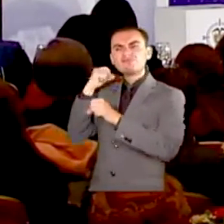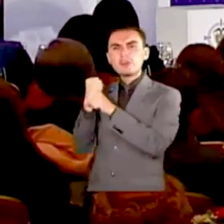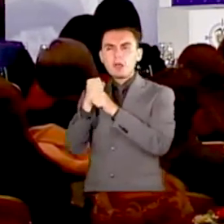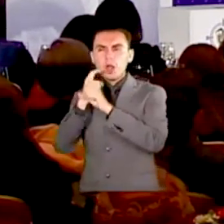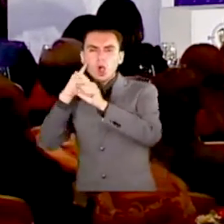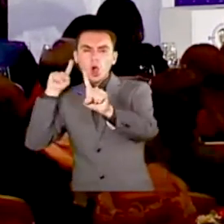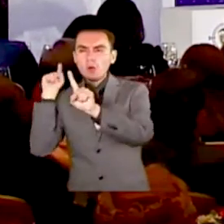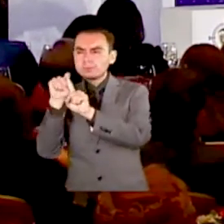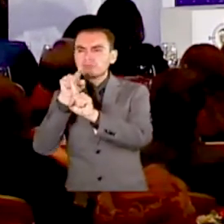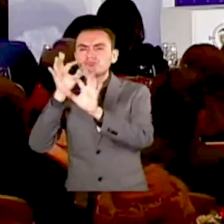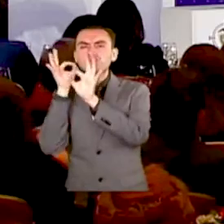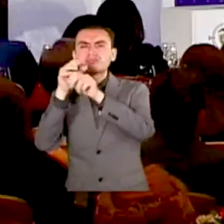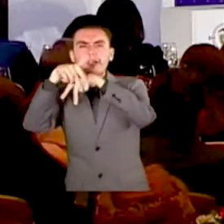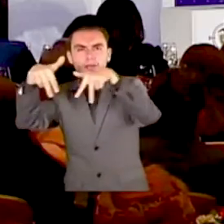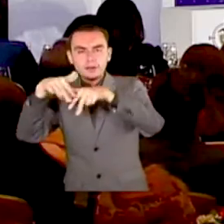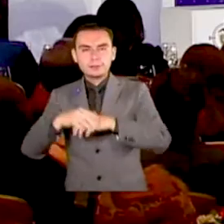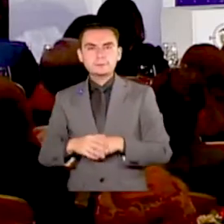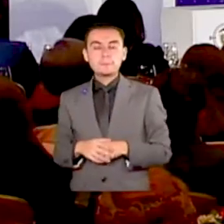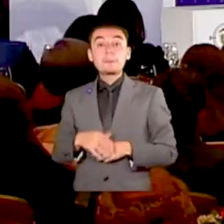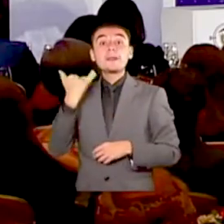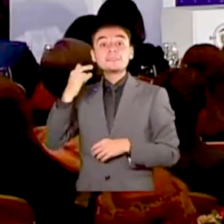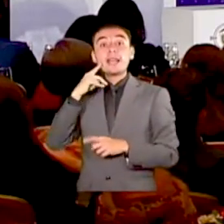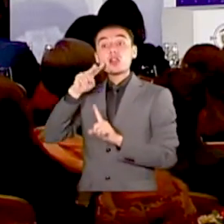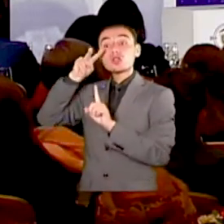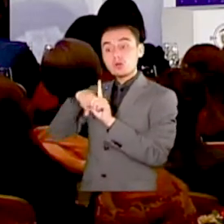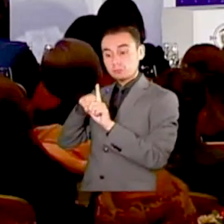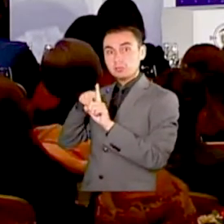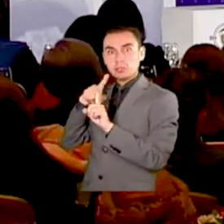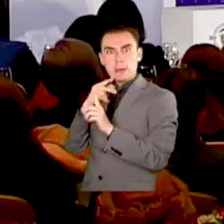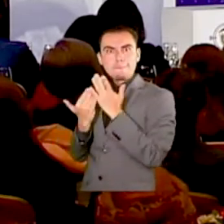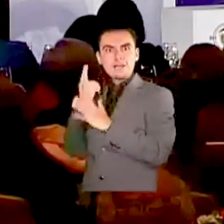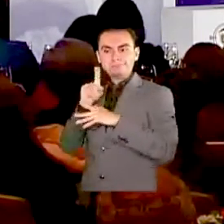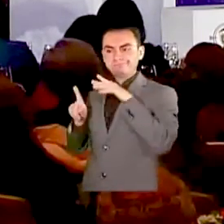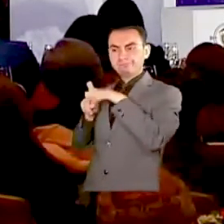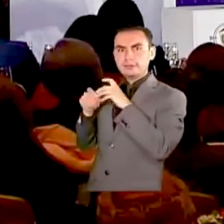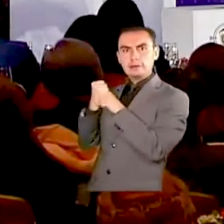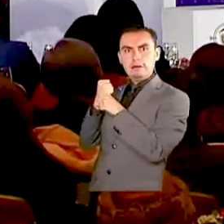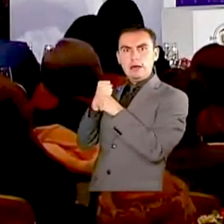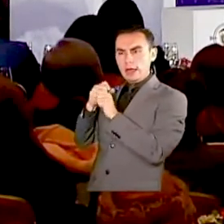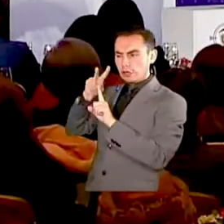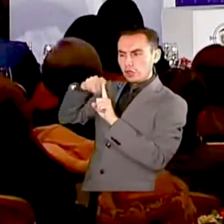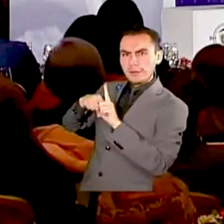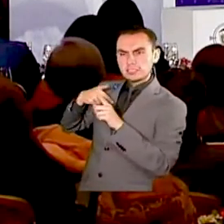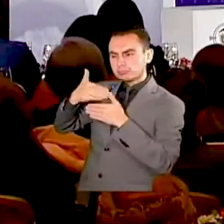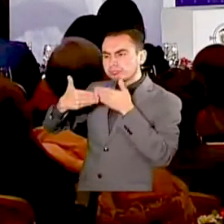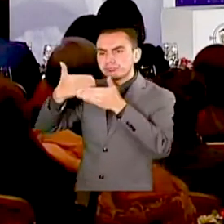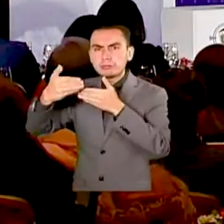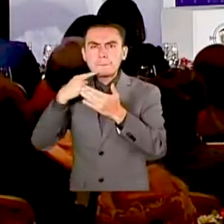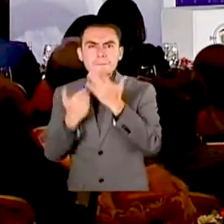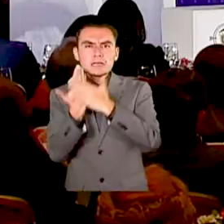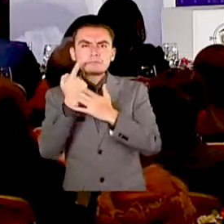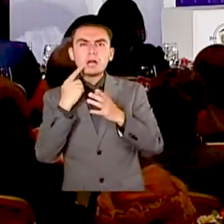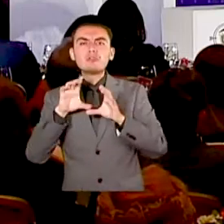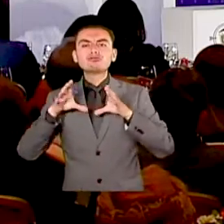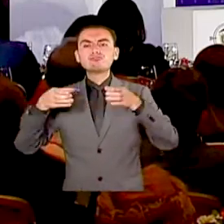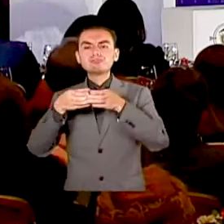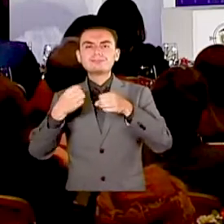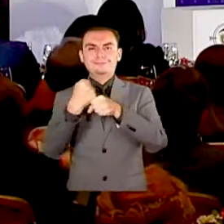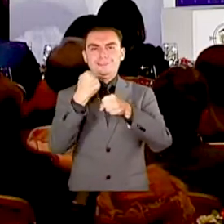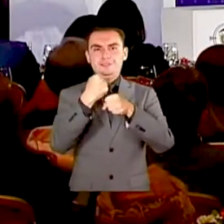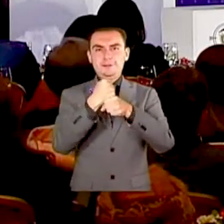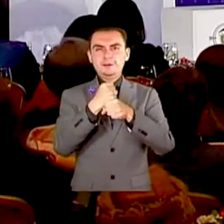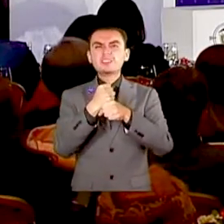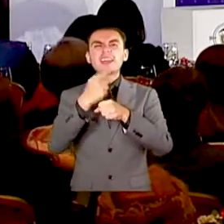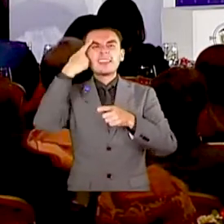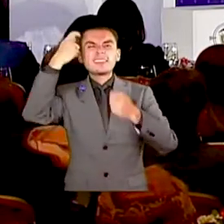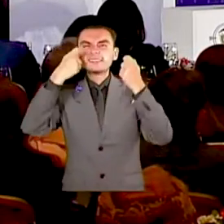género. Y lo hicimos a los 2 meses de estar posesionada, trabajamos con el equipo de hombres y mujeres en la Procuraduría para implementar